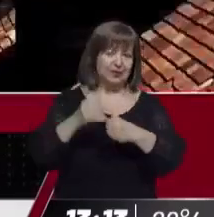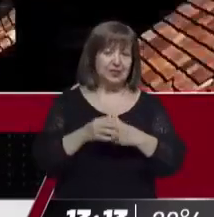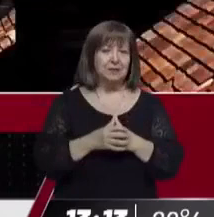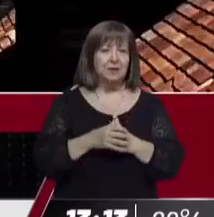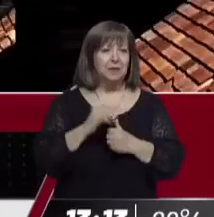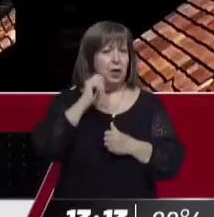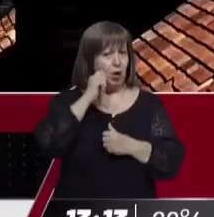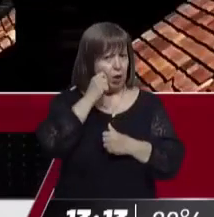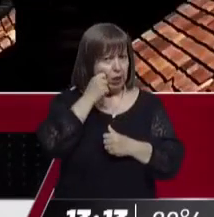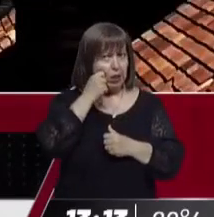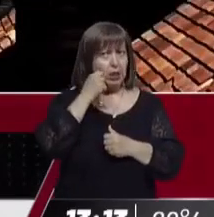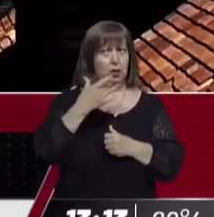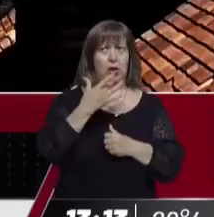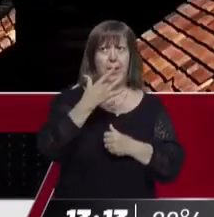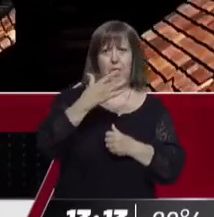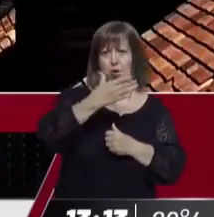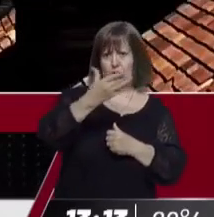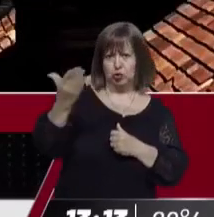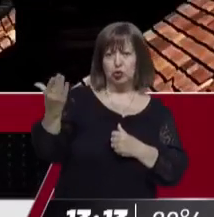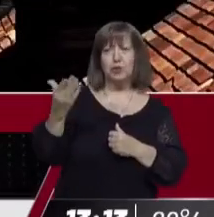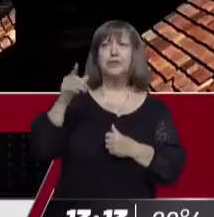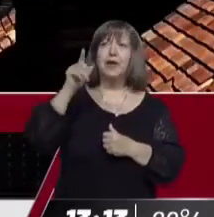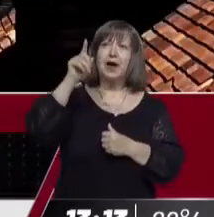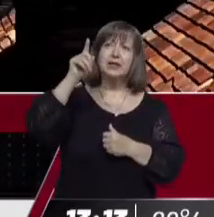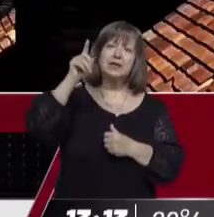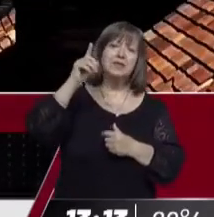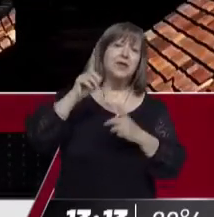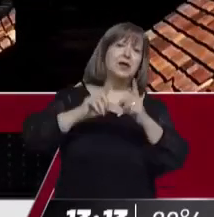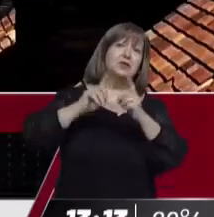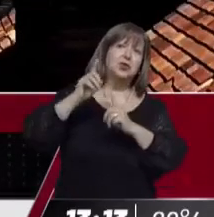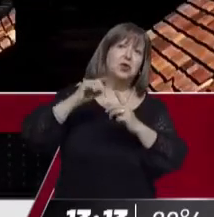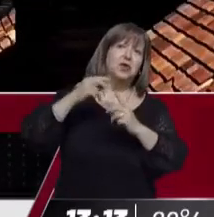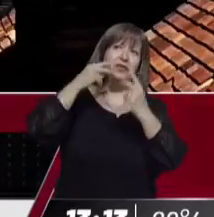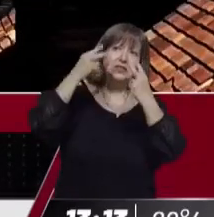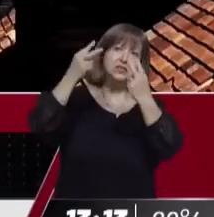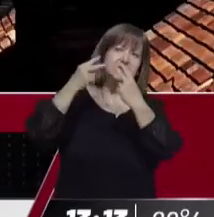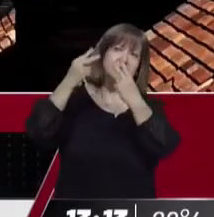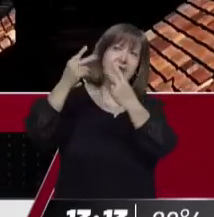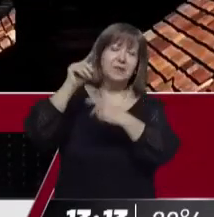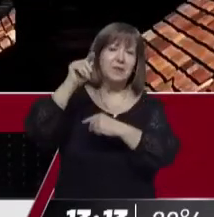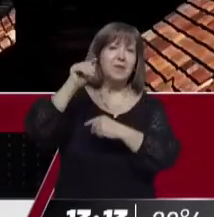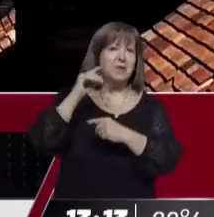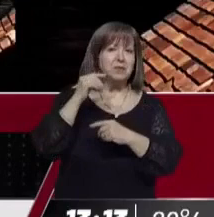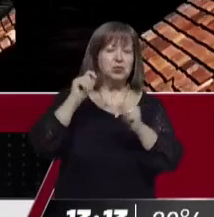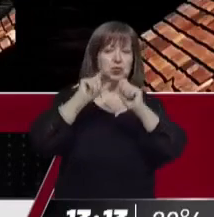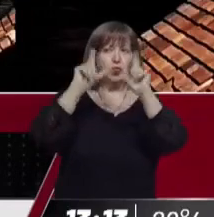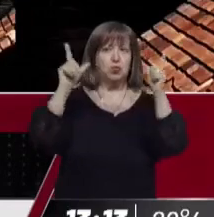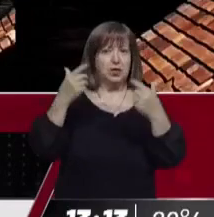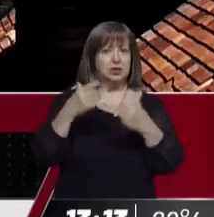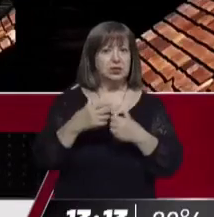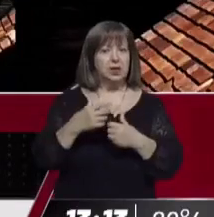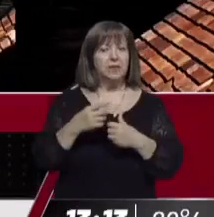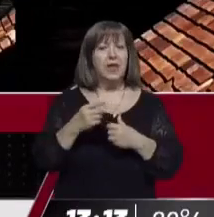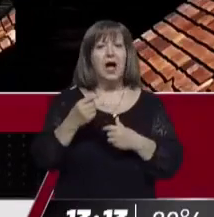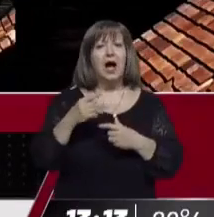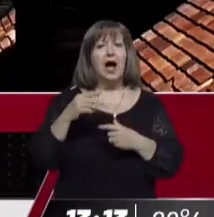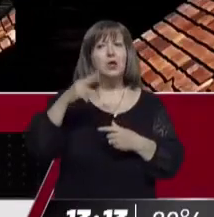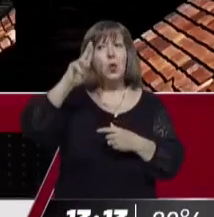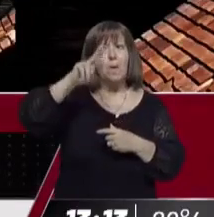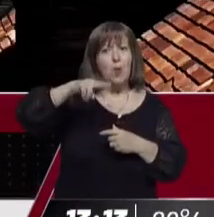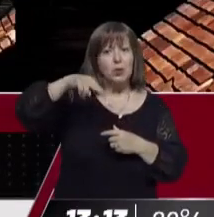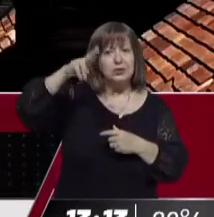Muy lindo todo. Tuvimos oportunidad de visitar distintos lugares y nos sorprendió. Mira, hay un